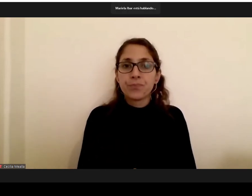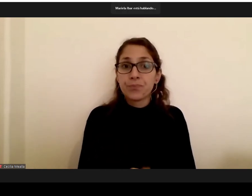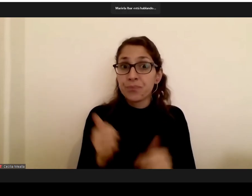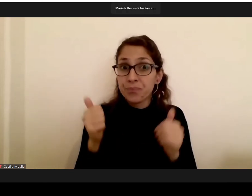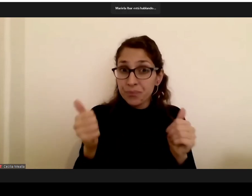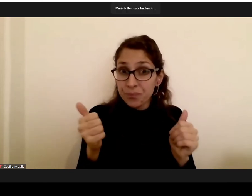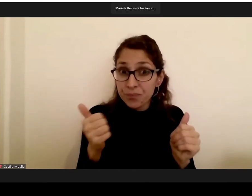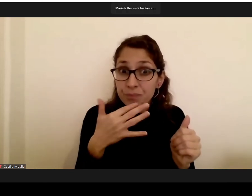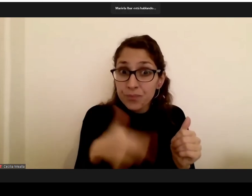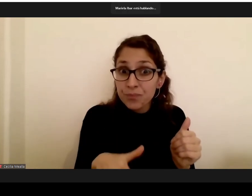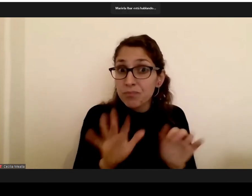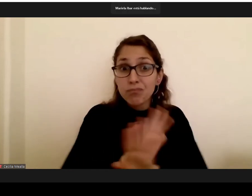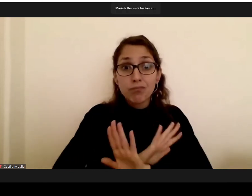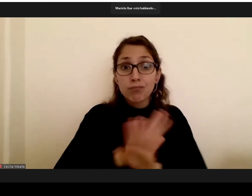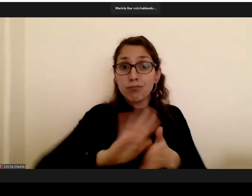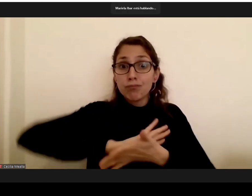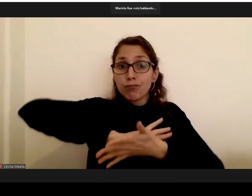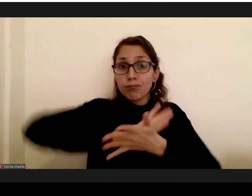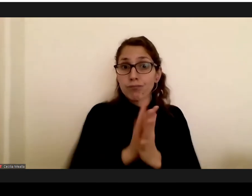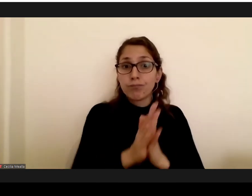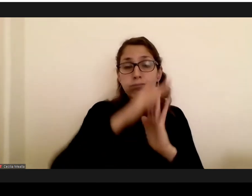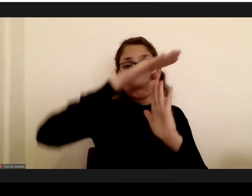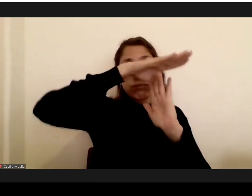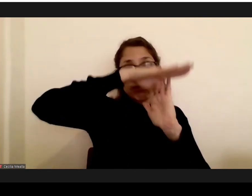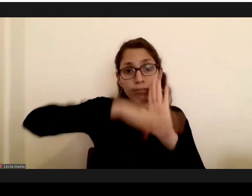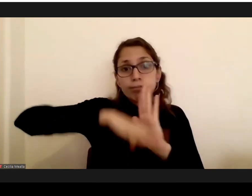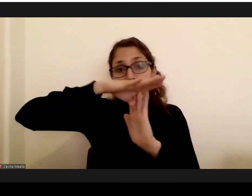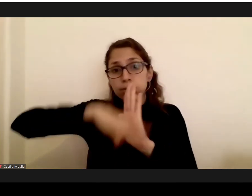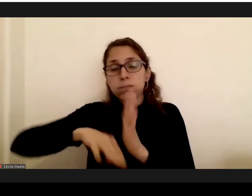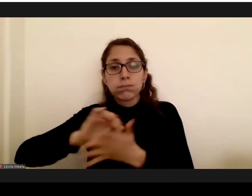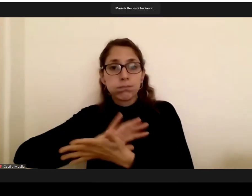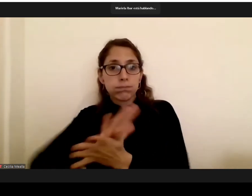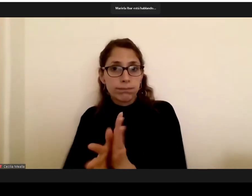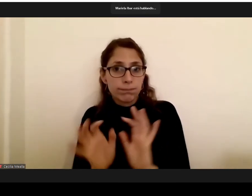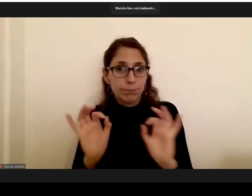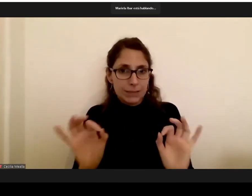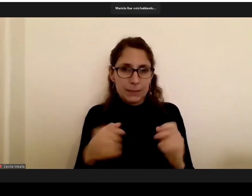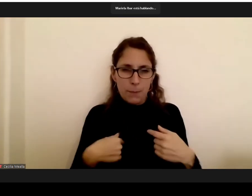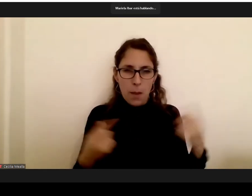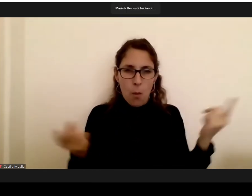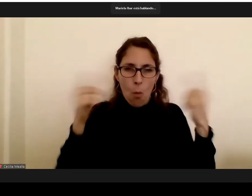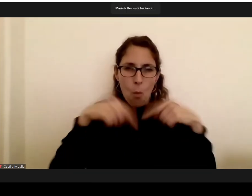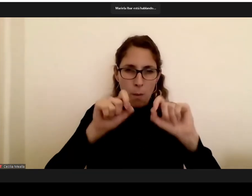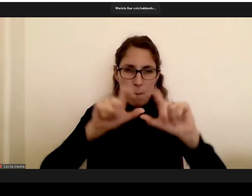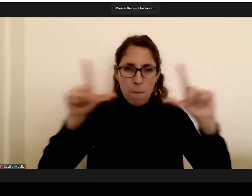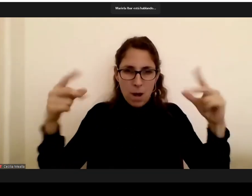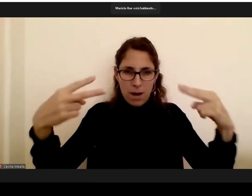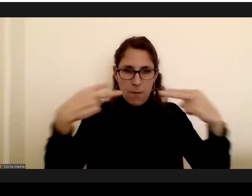quedó? Ahí termina la guía. A ver, que vuelvo.